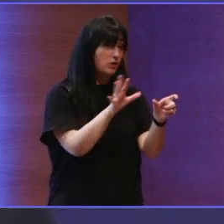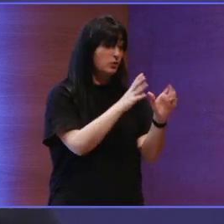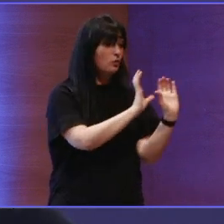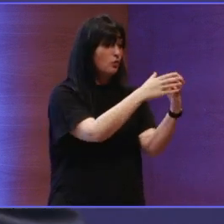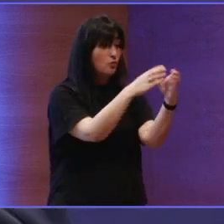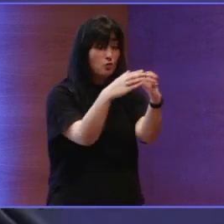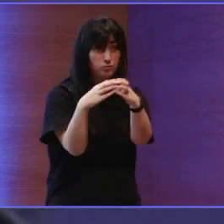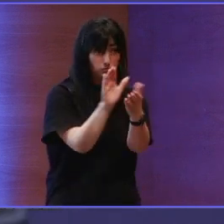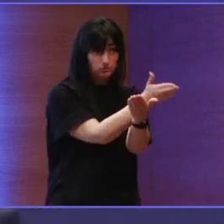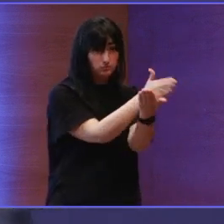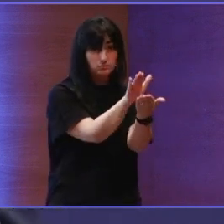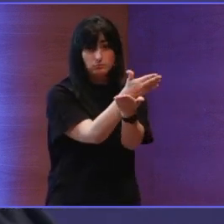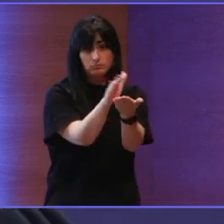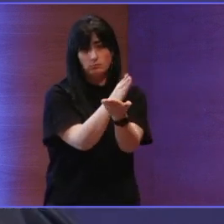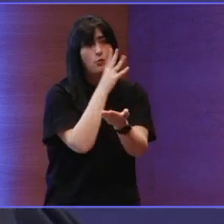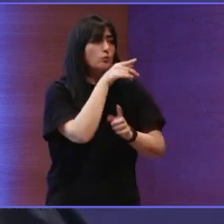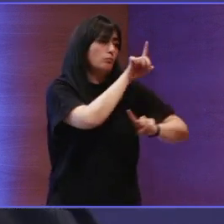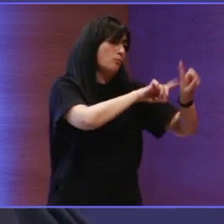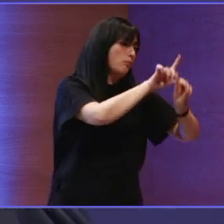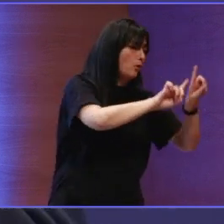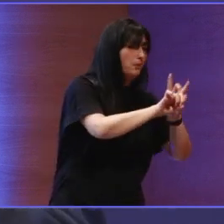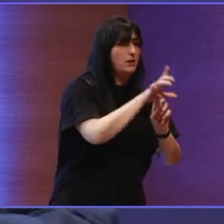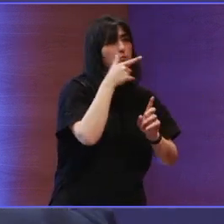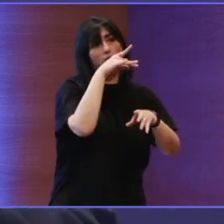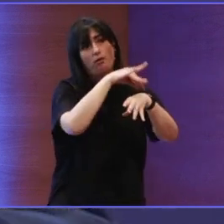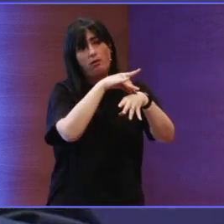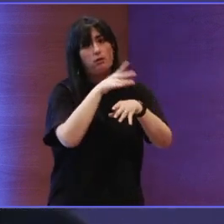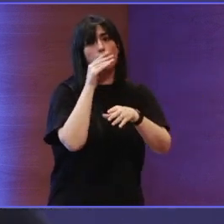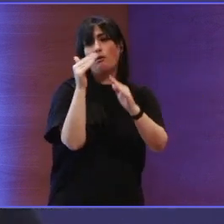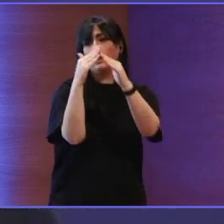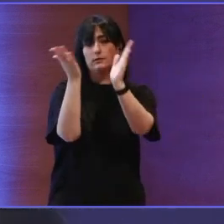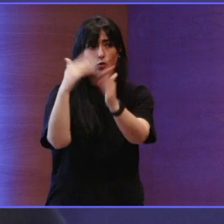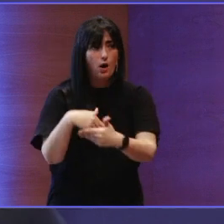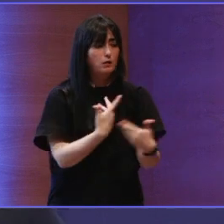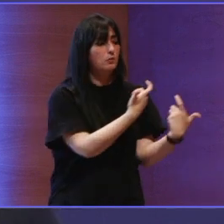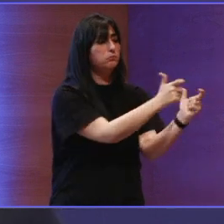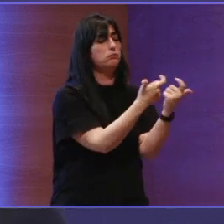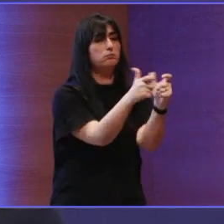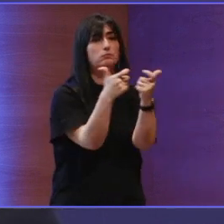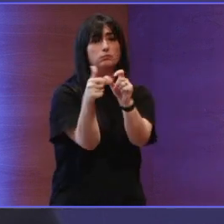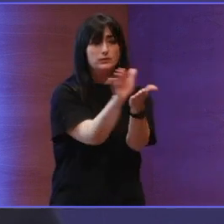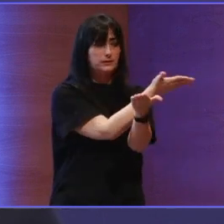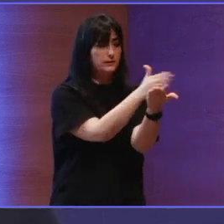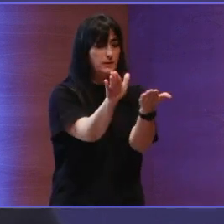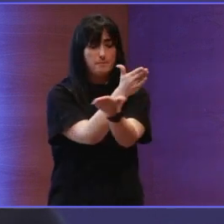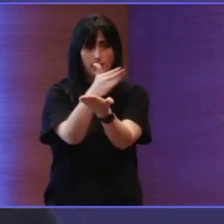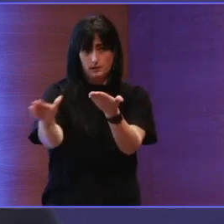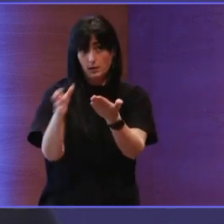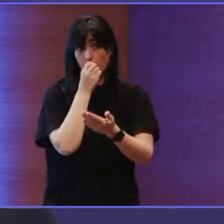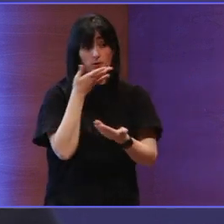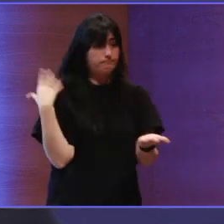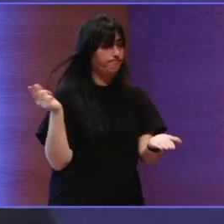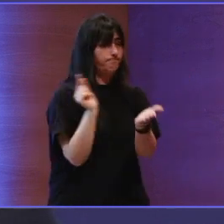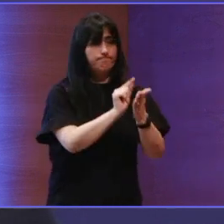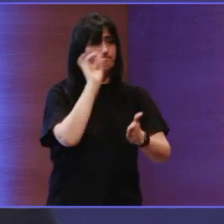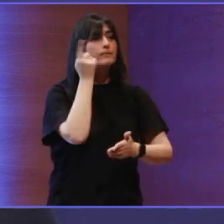eh Por problemáticas por patologías sin hogar adicciones no sé qué Eh bueno ya enseguida nos dimos cuenta de